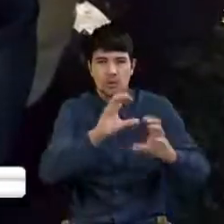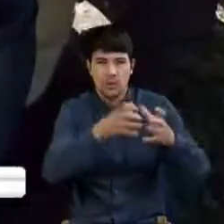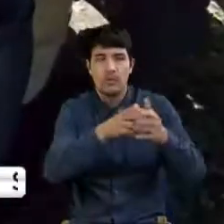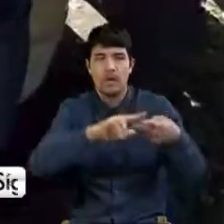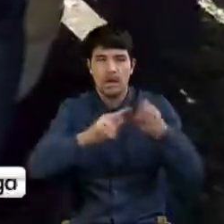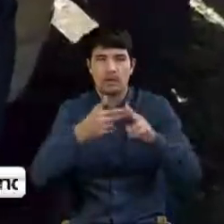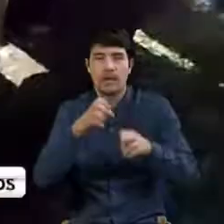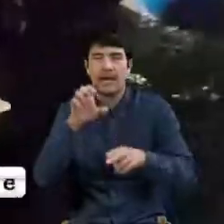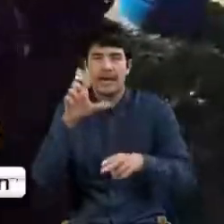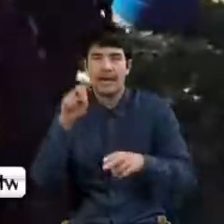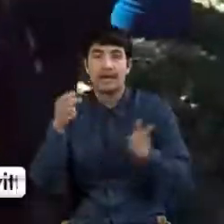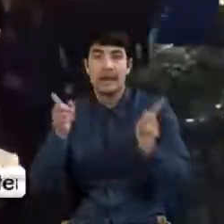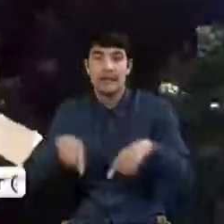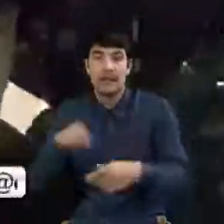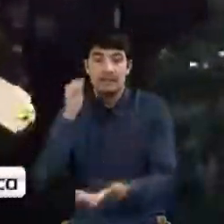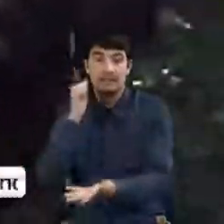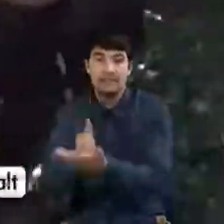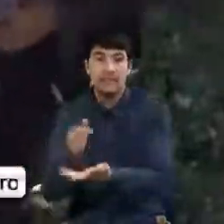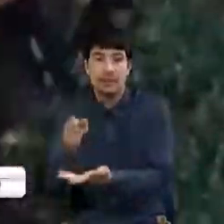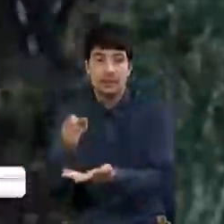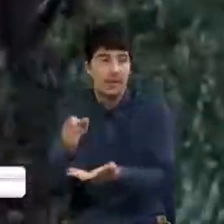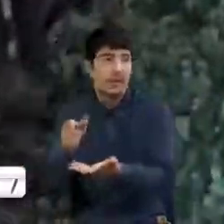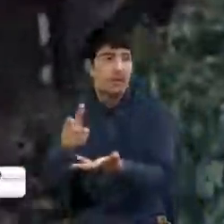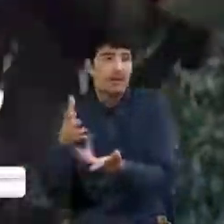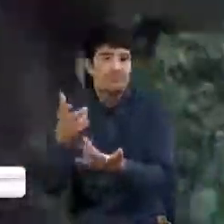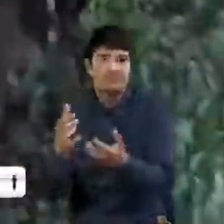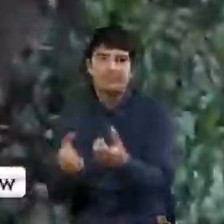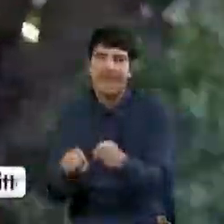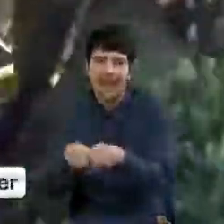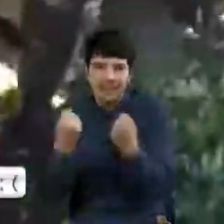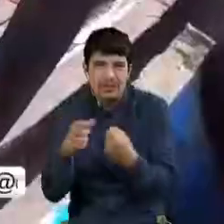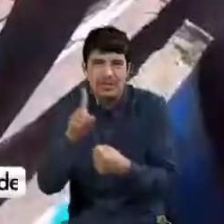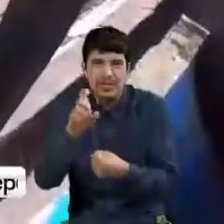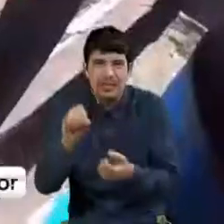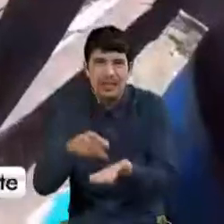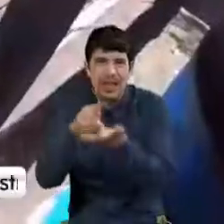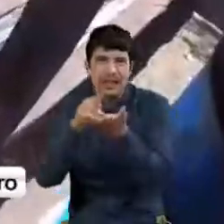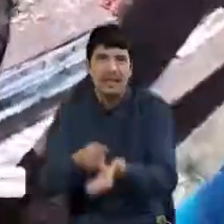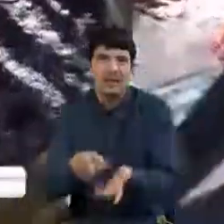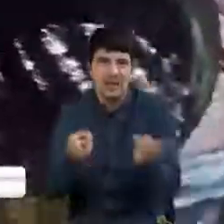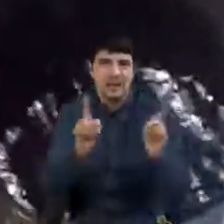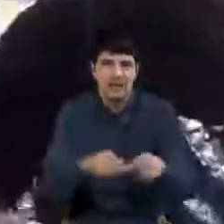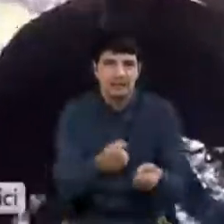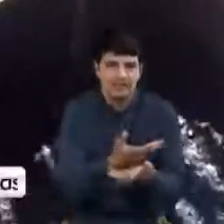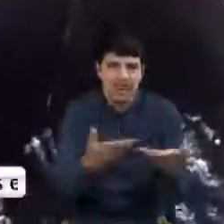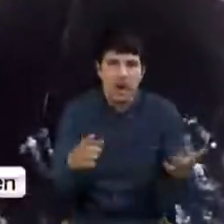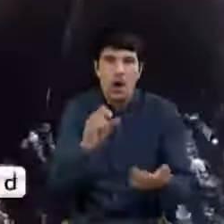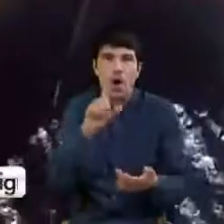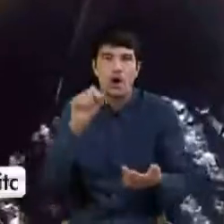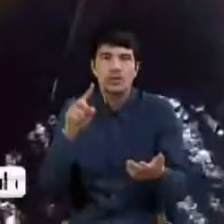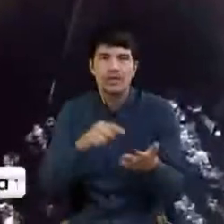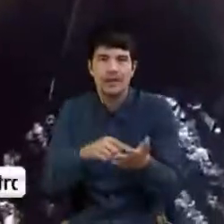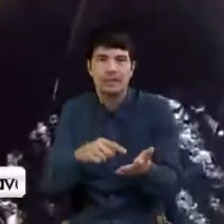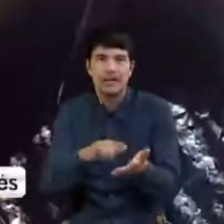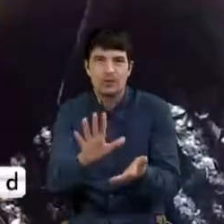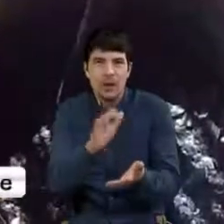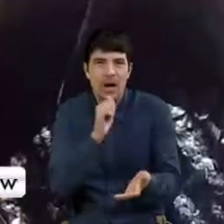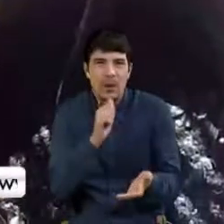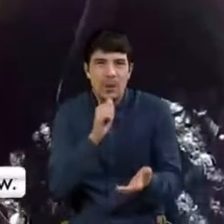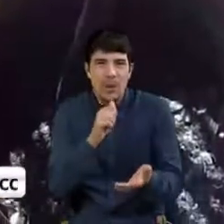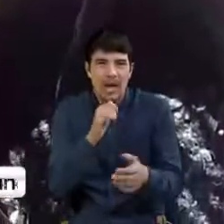destruyeron también 160 kilos de base de cocaína 2 toneladas de insumos químicos sólidos y 11 mil galones de insumos líquidos